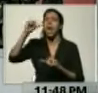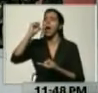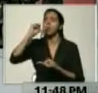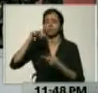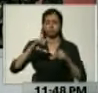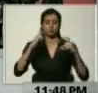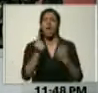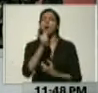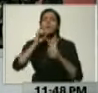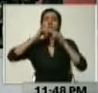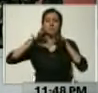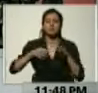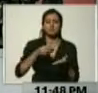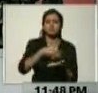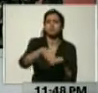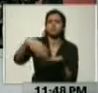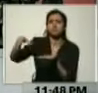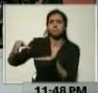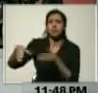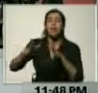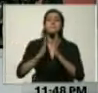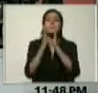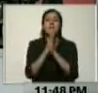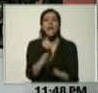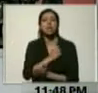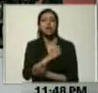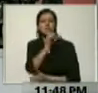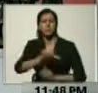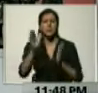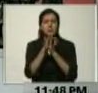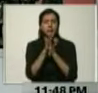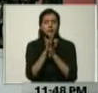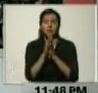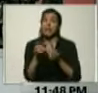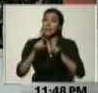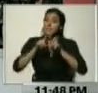que se reparten en la misa católica. Al ser denunciado y repudiado